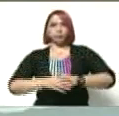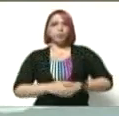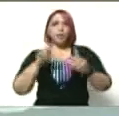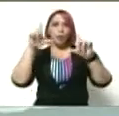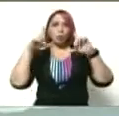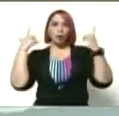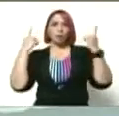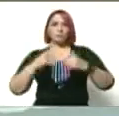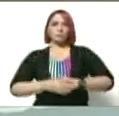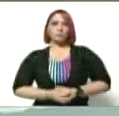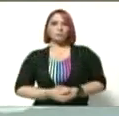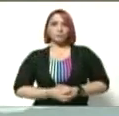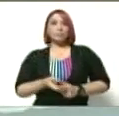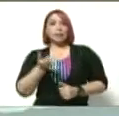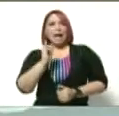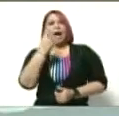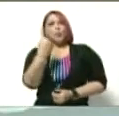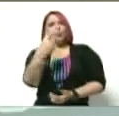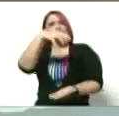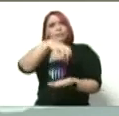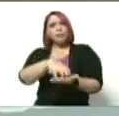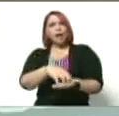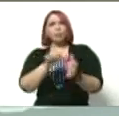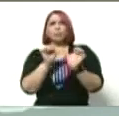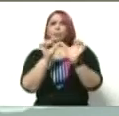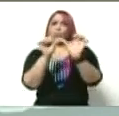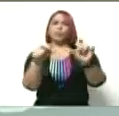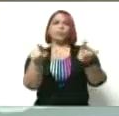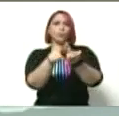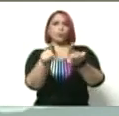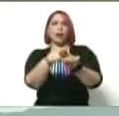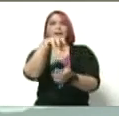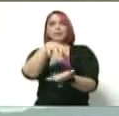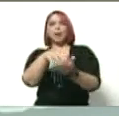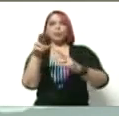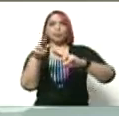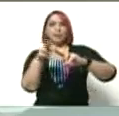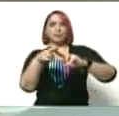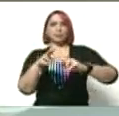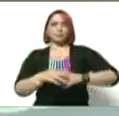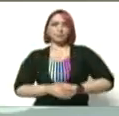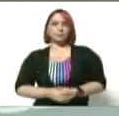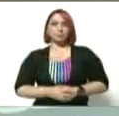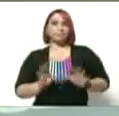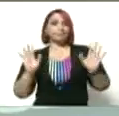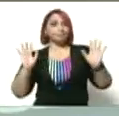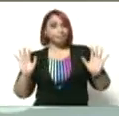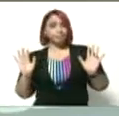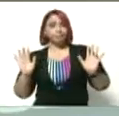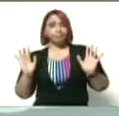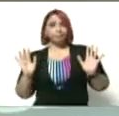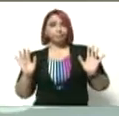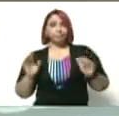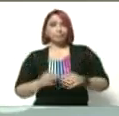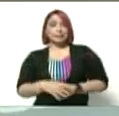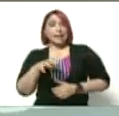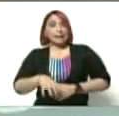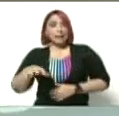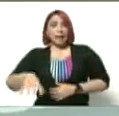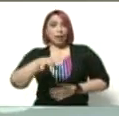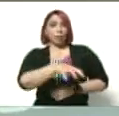guaira hay una entidad que se mantuvo igual que la semana pasada y el estado táchira así que estos son los estados